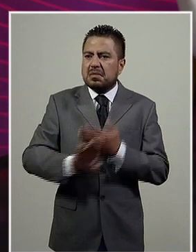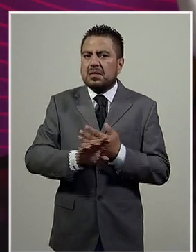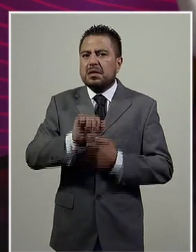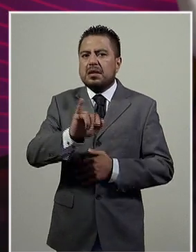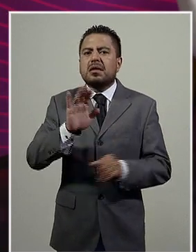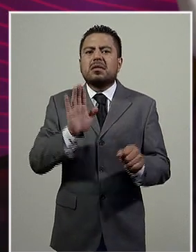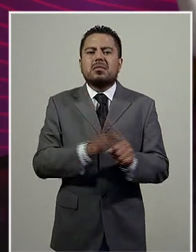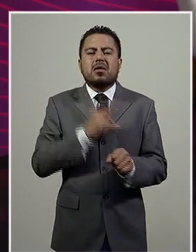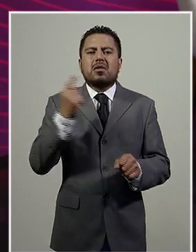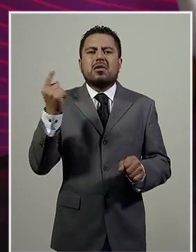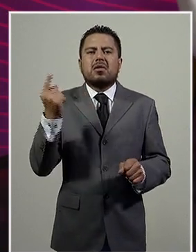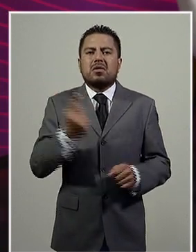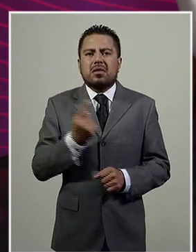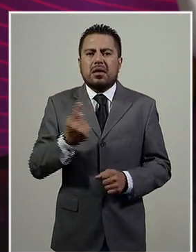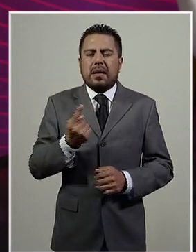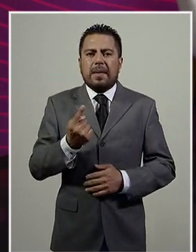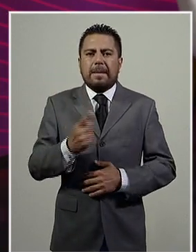porque